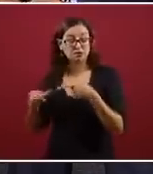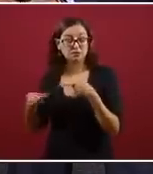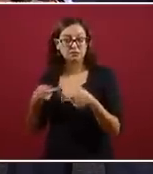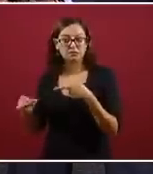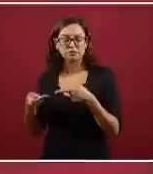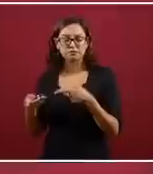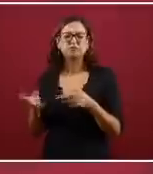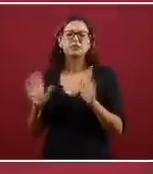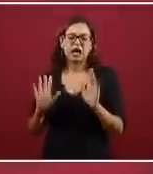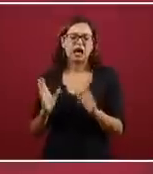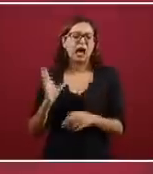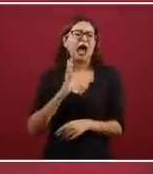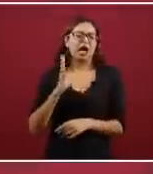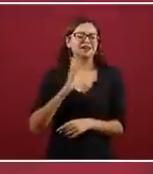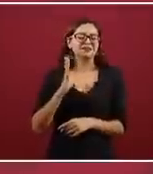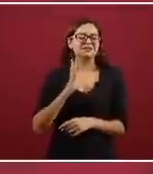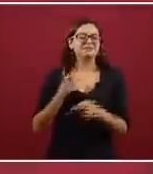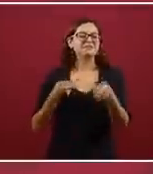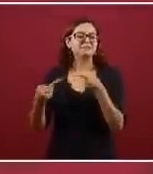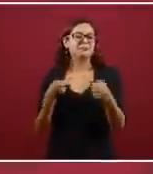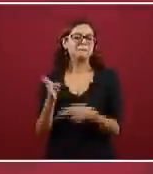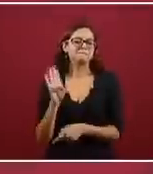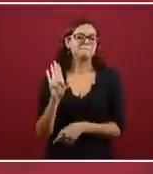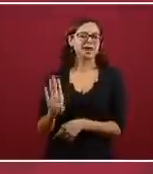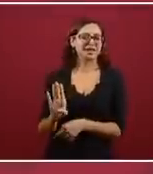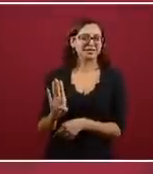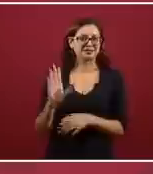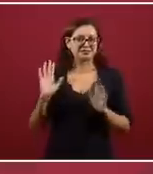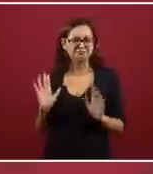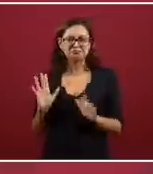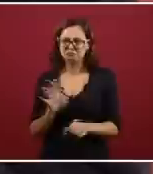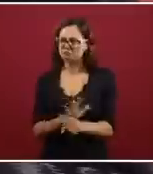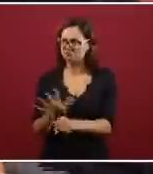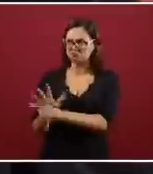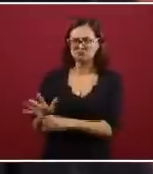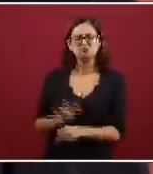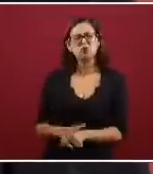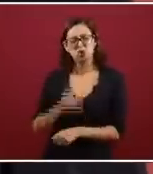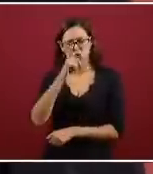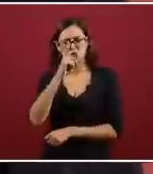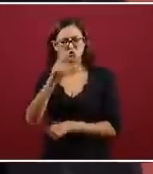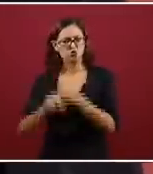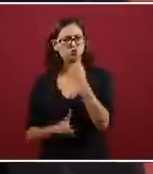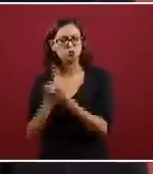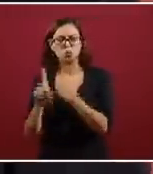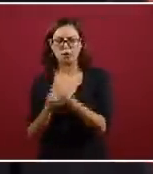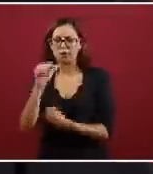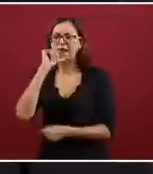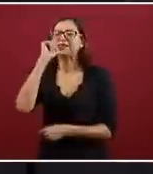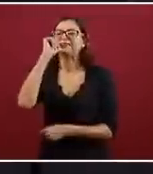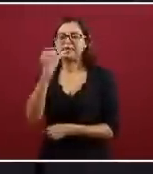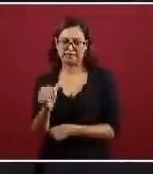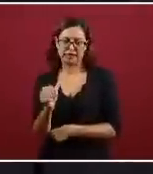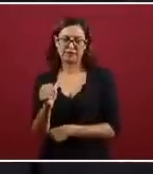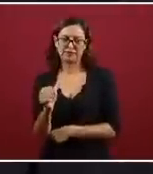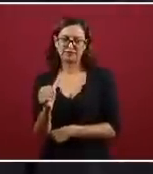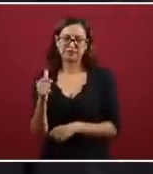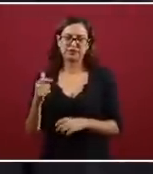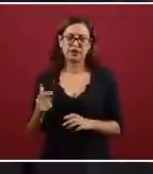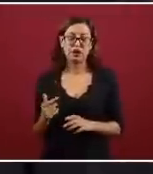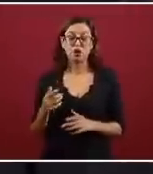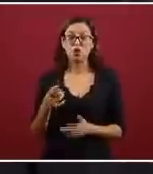se tenía un plan B y no íbamos a tener problemas, solo en dos